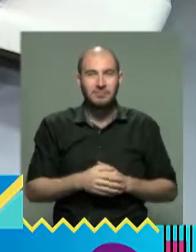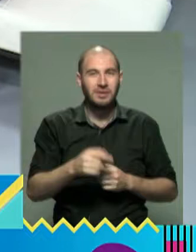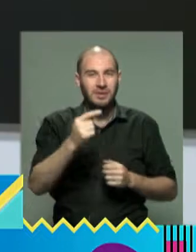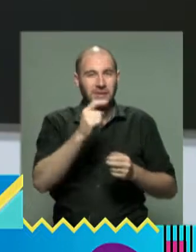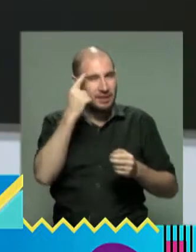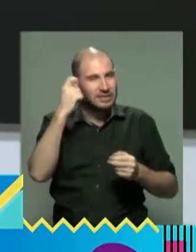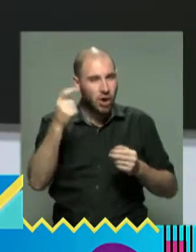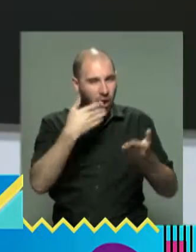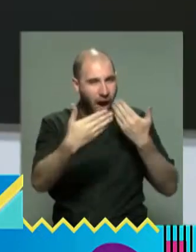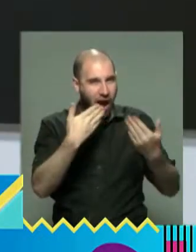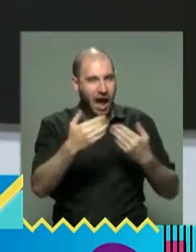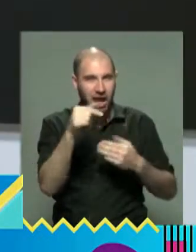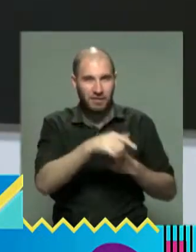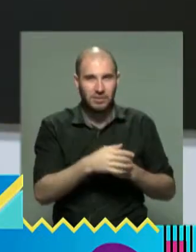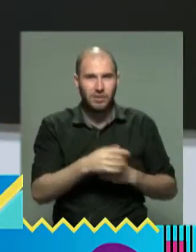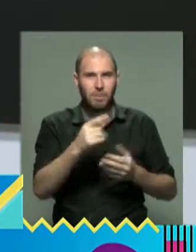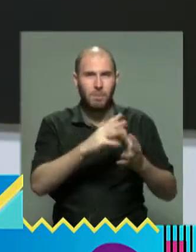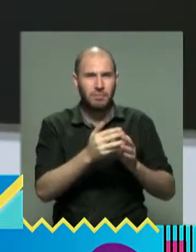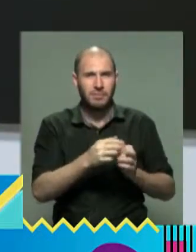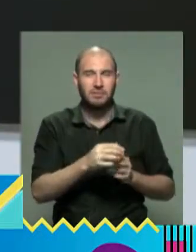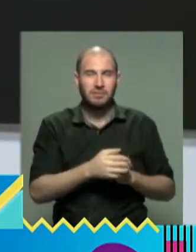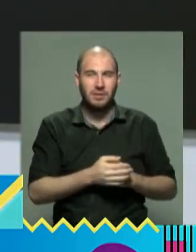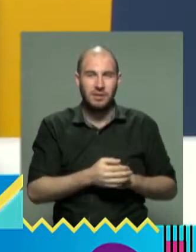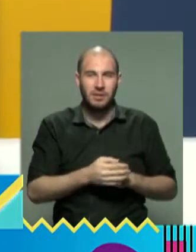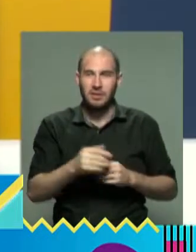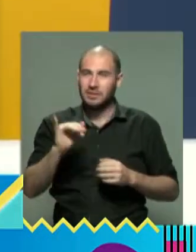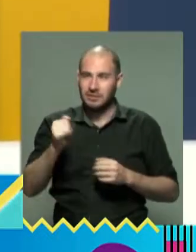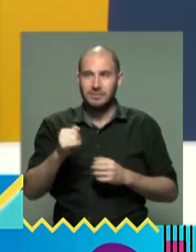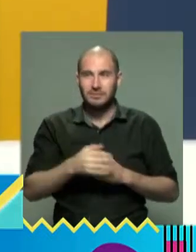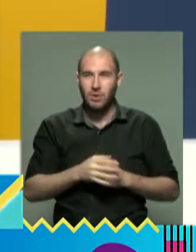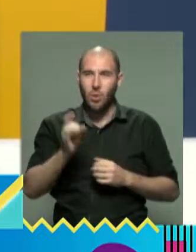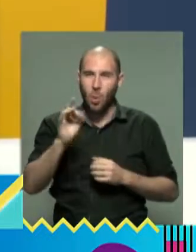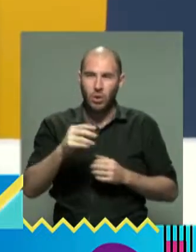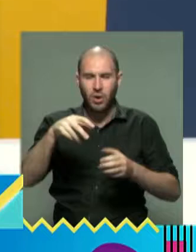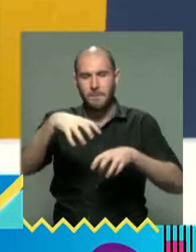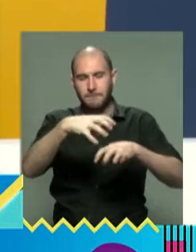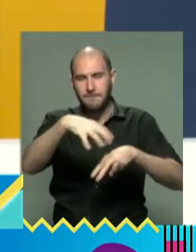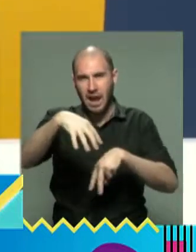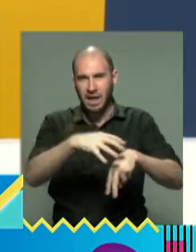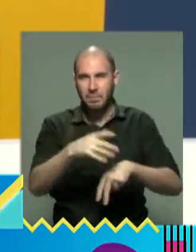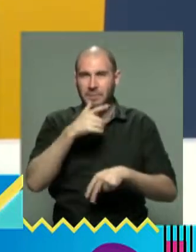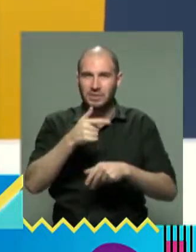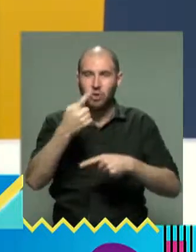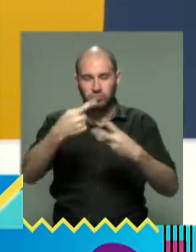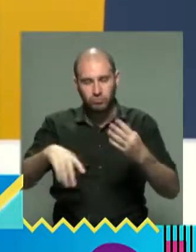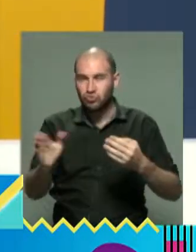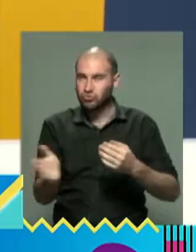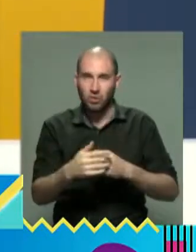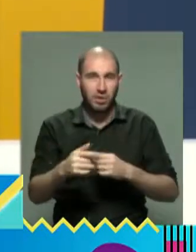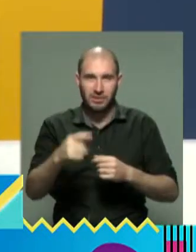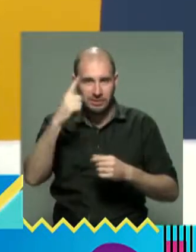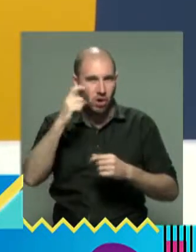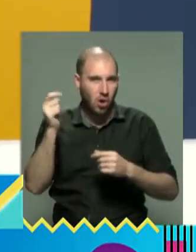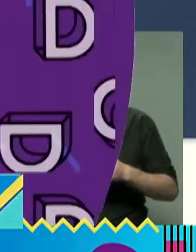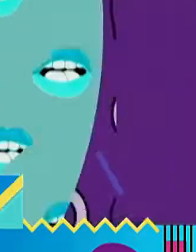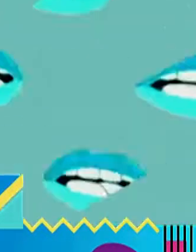psiquis, claramente, o sea, por eso le preguntaba por la formación. Es muy psicológico, 100%, y no solamente el paracaidismo, creo que todas las actividades estas son muy